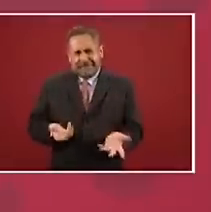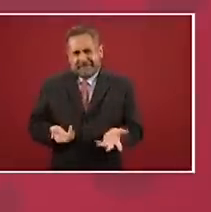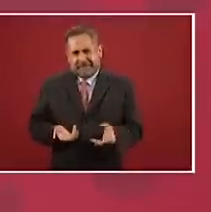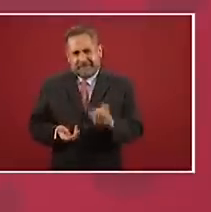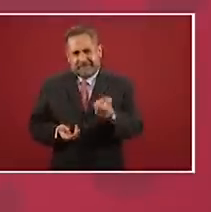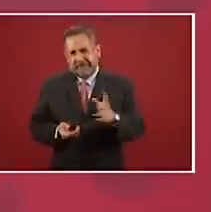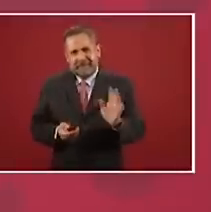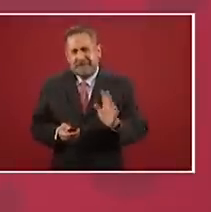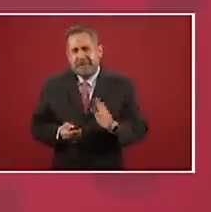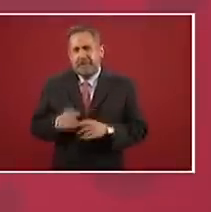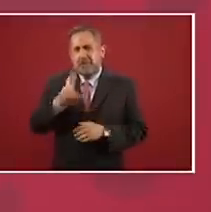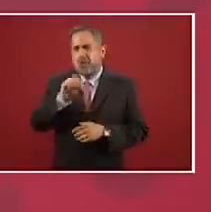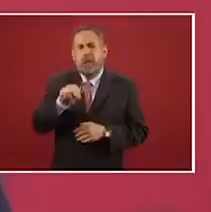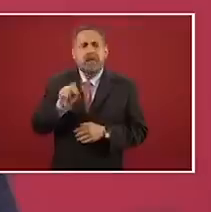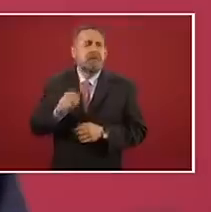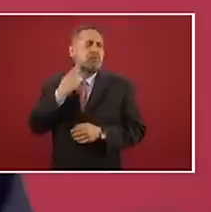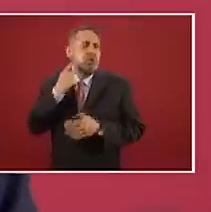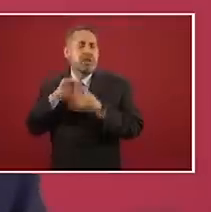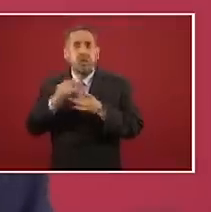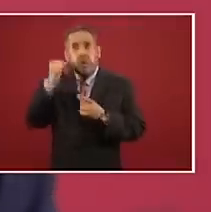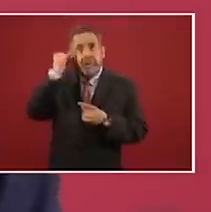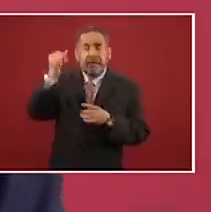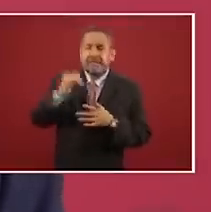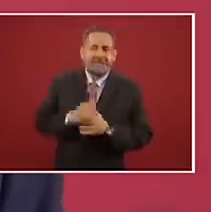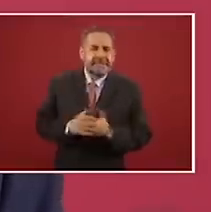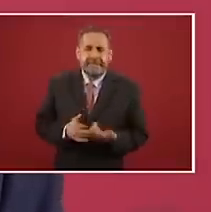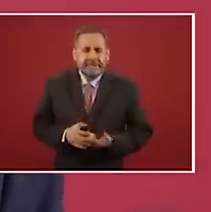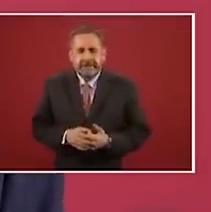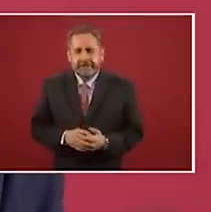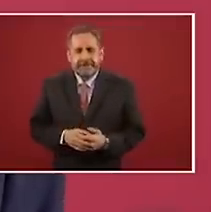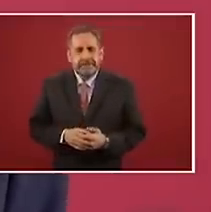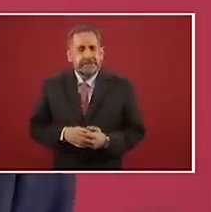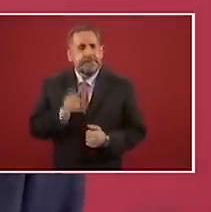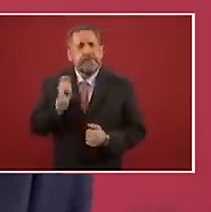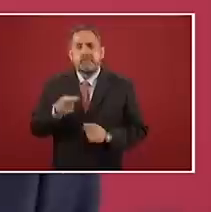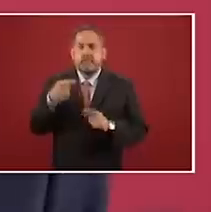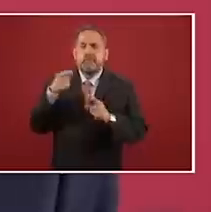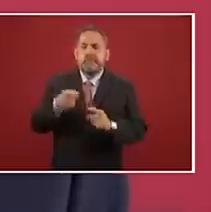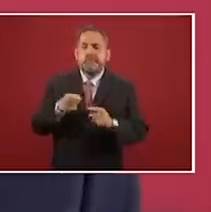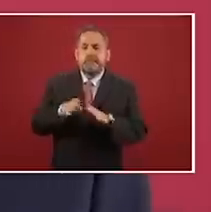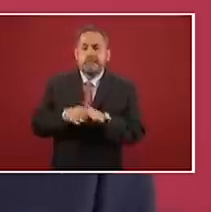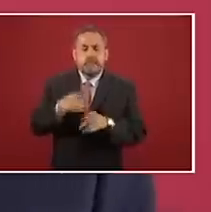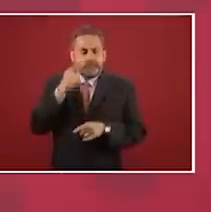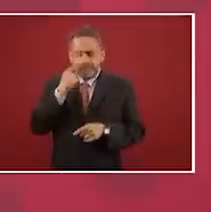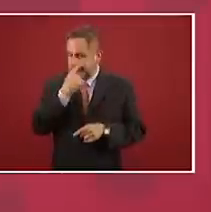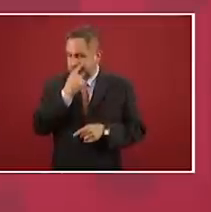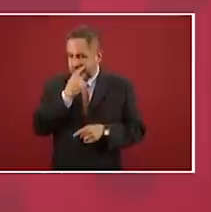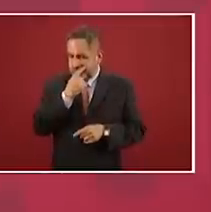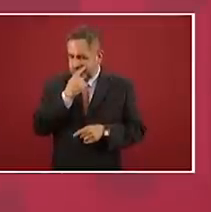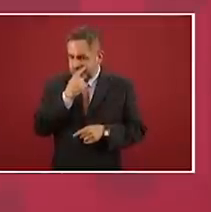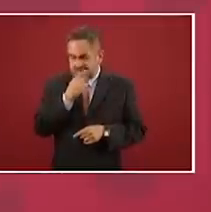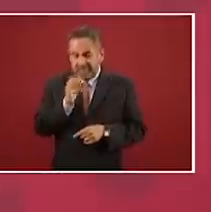Esto no es un asunto político, ideológico, es juicio práctico.